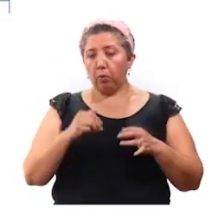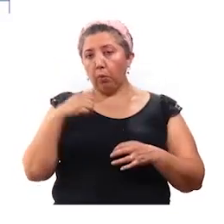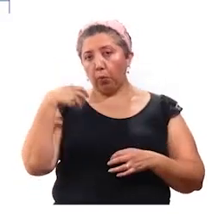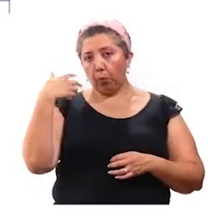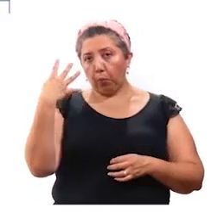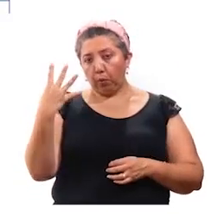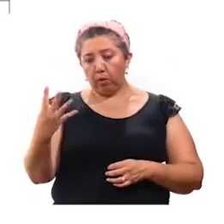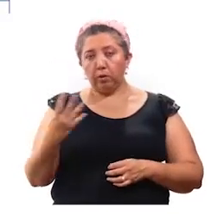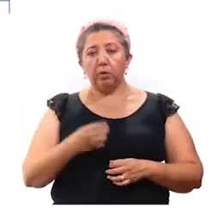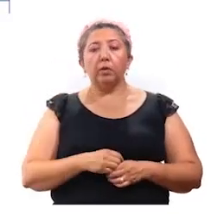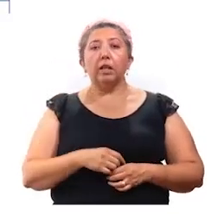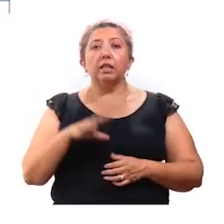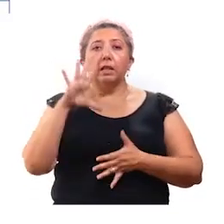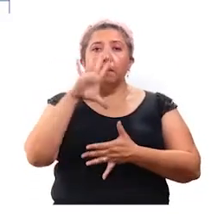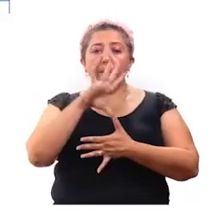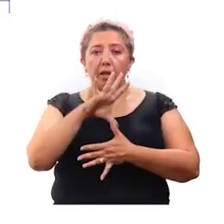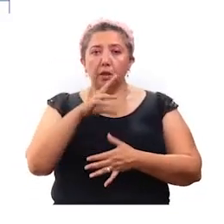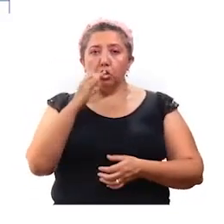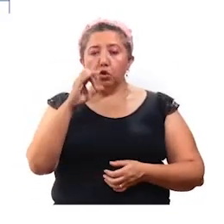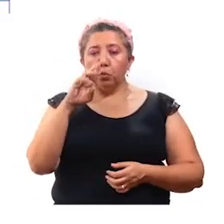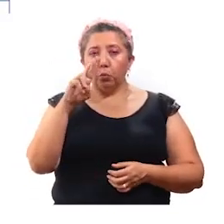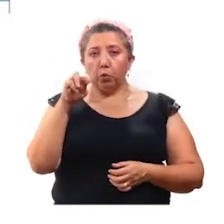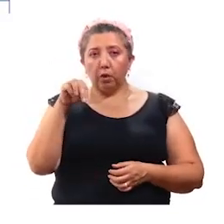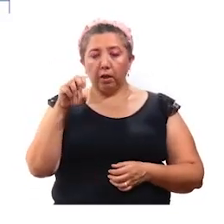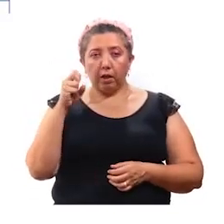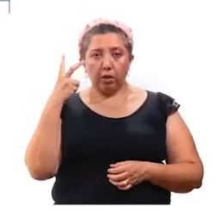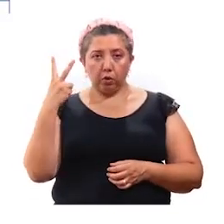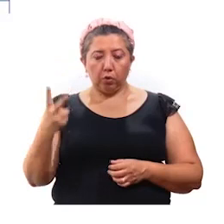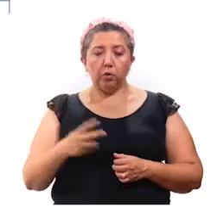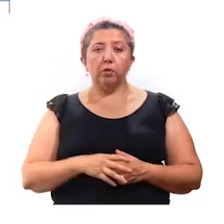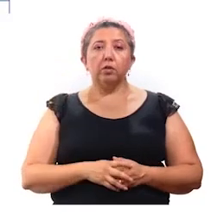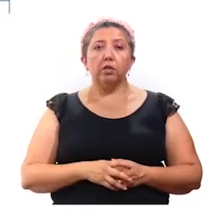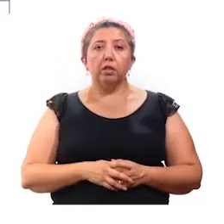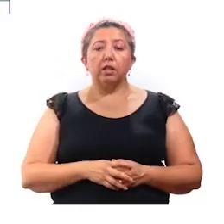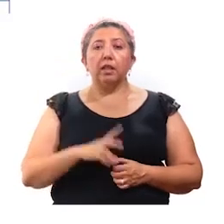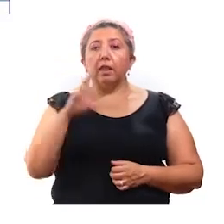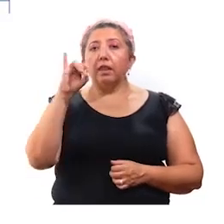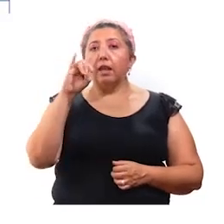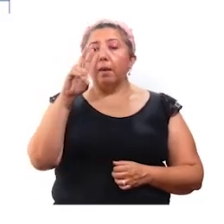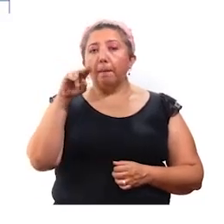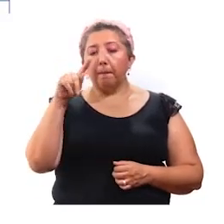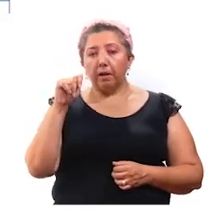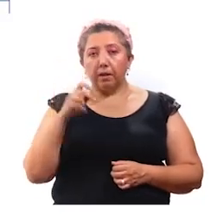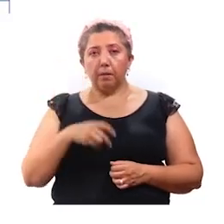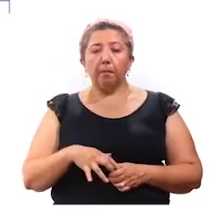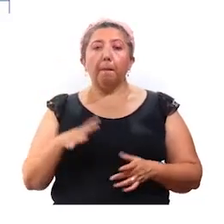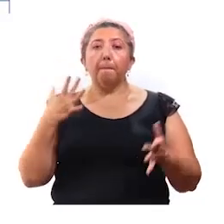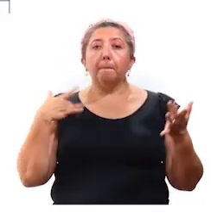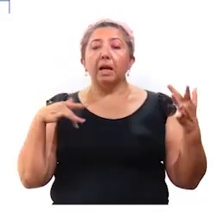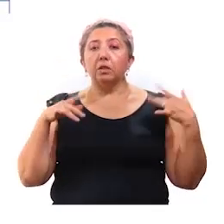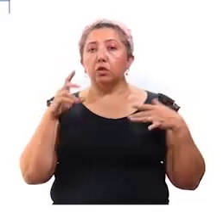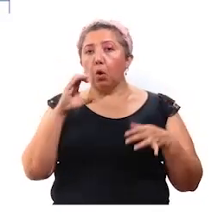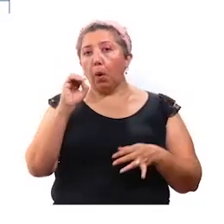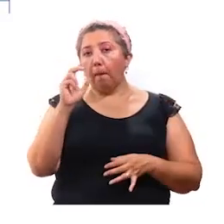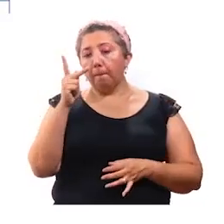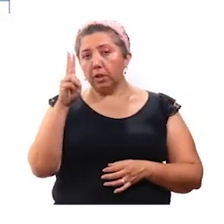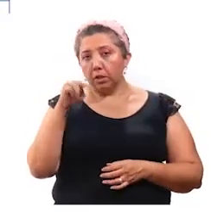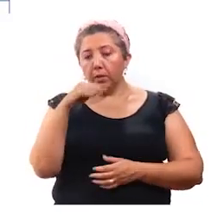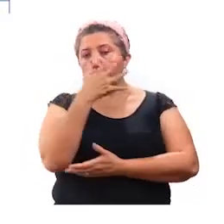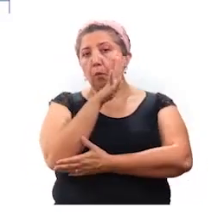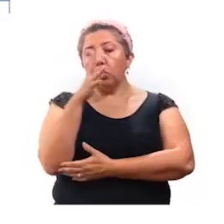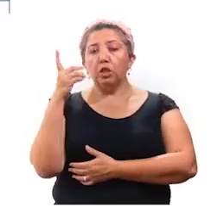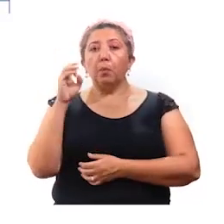Montejo, 4, Las Américas y Chuburná de Hidalgo, 2, Diamante, Paseos de Opichén, Bosques